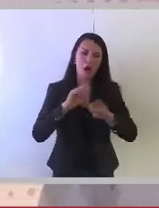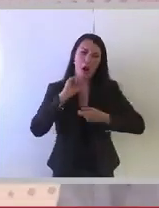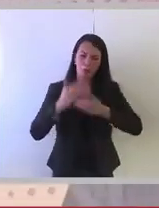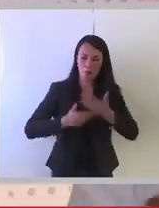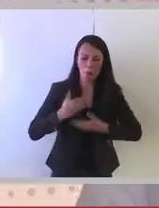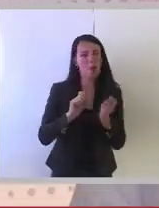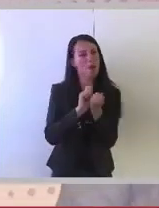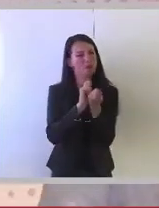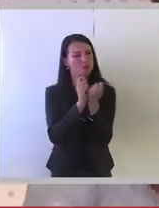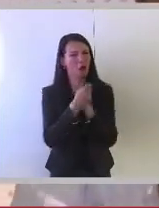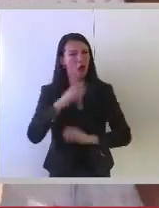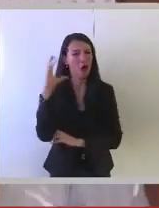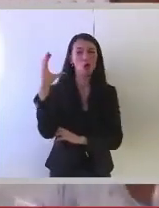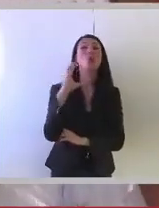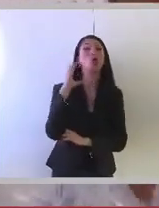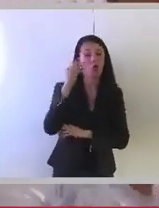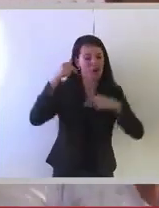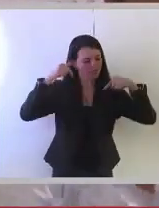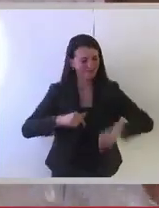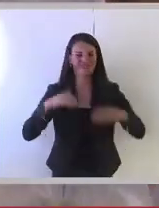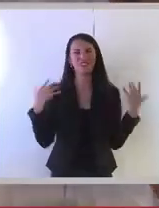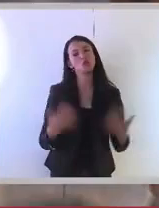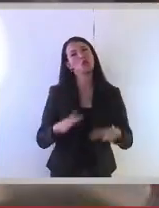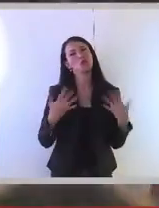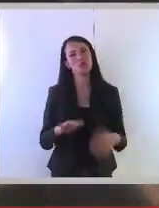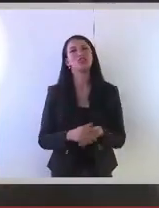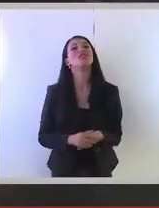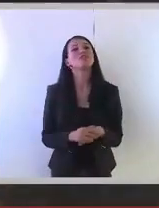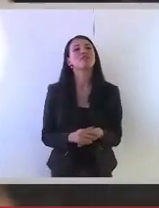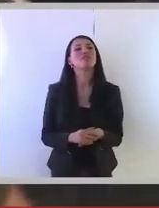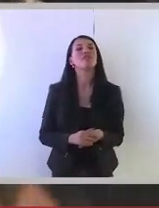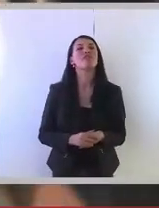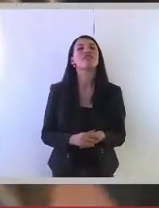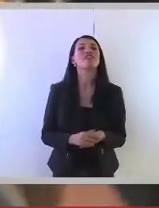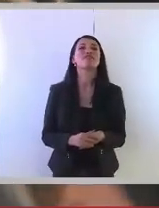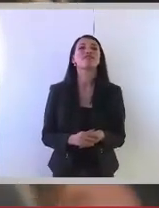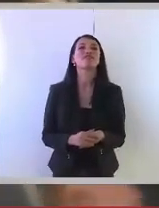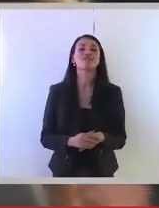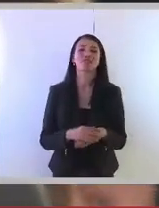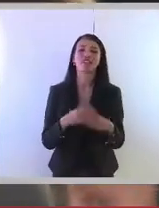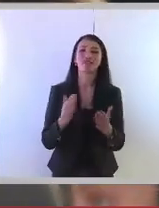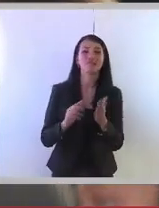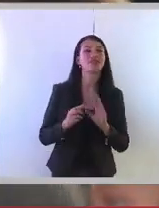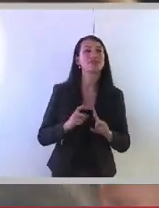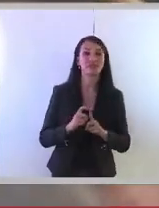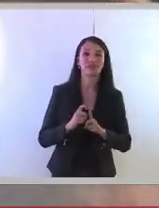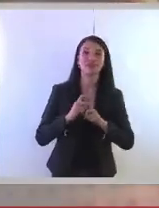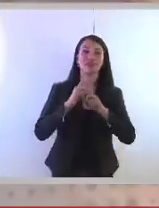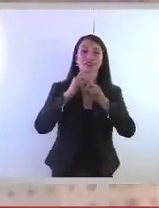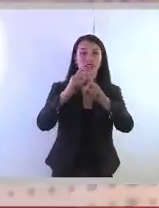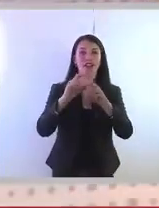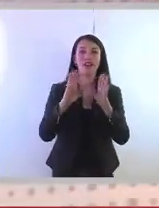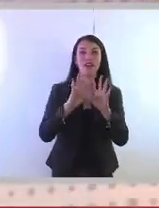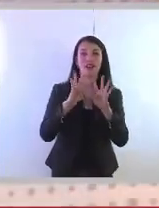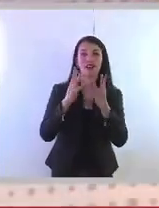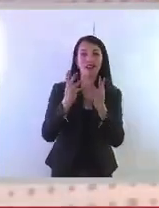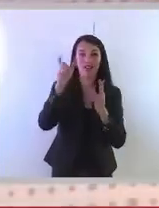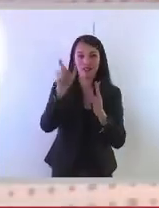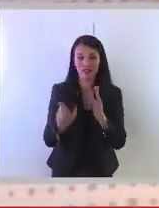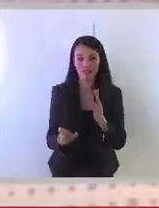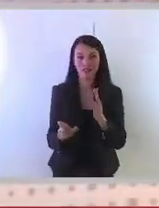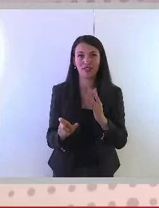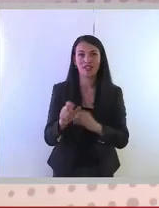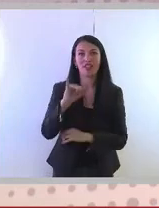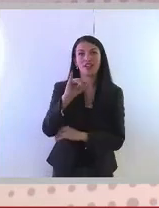transformar este país, sin duda, sin duda alguna. Vamos a darle la palabra a la senadora Aida